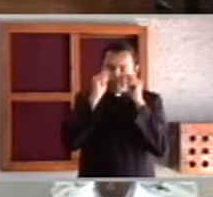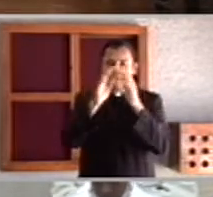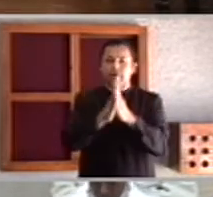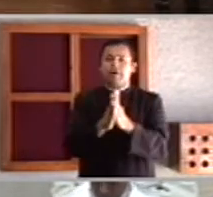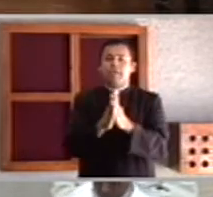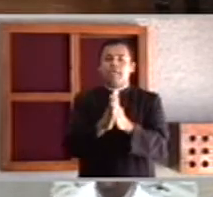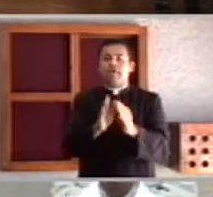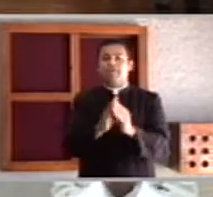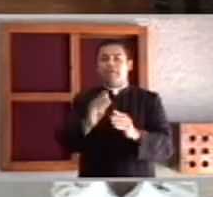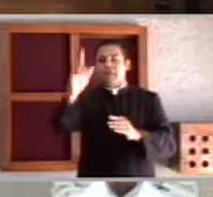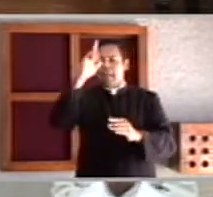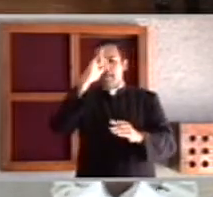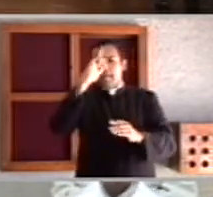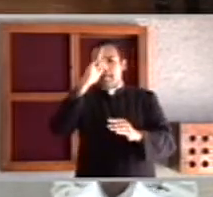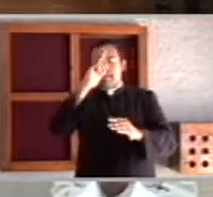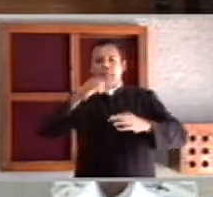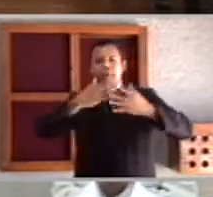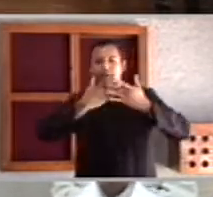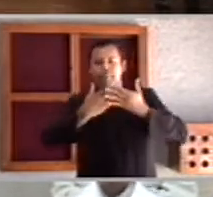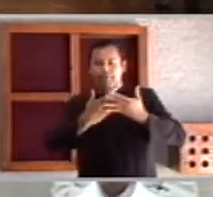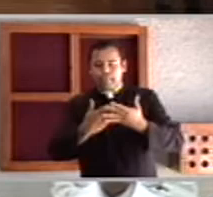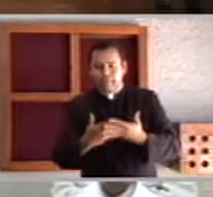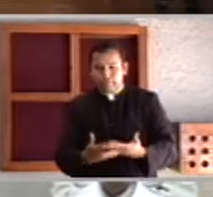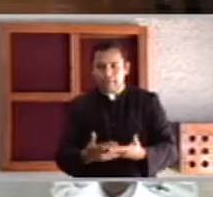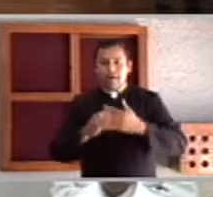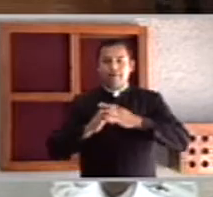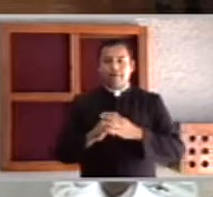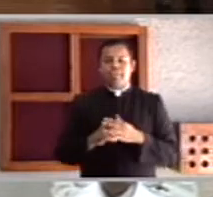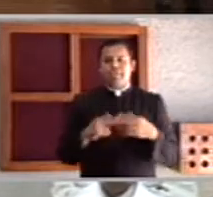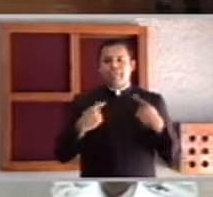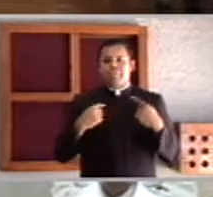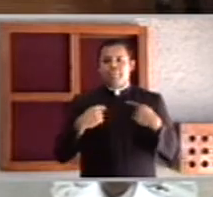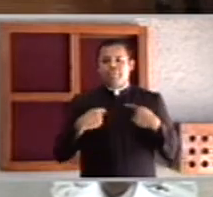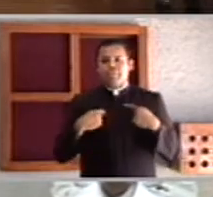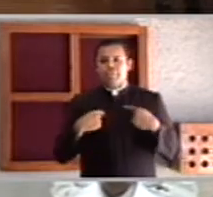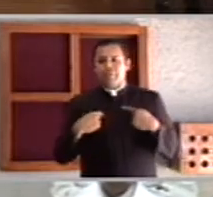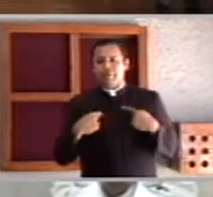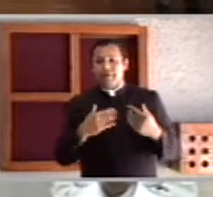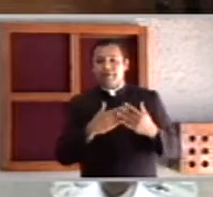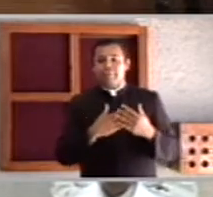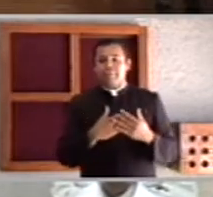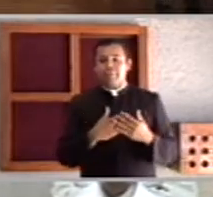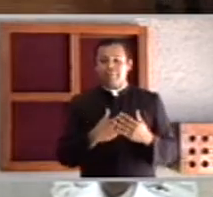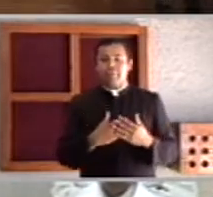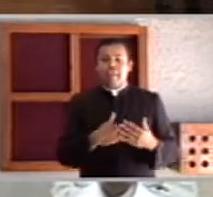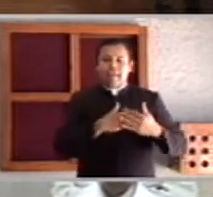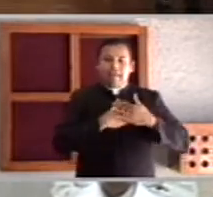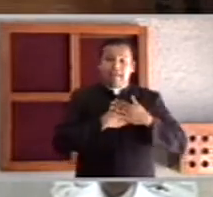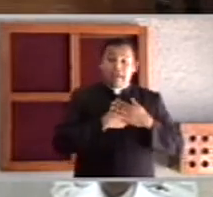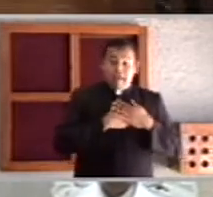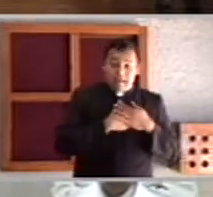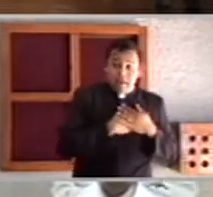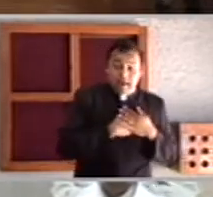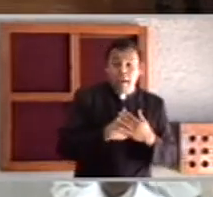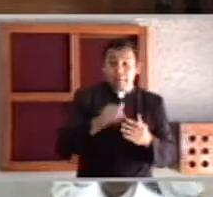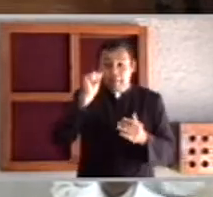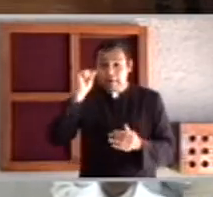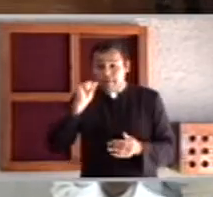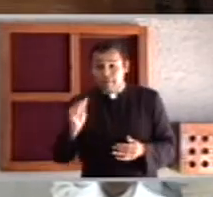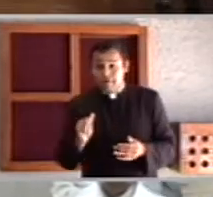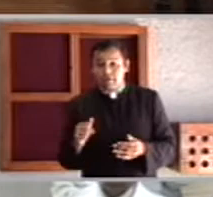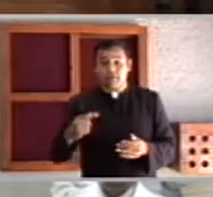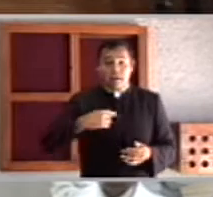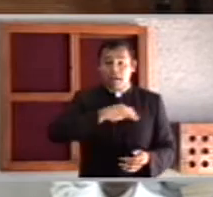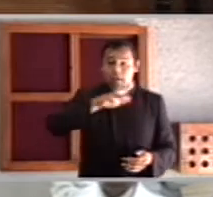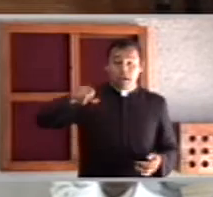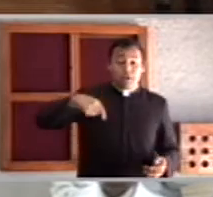esperanza de quien ama a los pecadores, y que nosotros, sacerdotes,